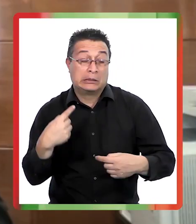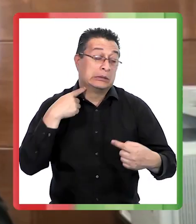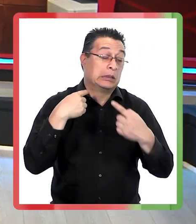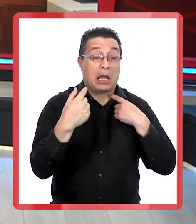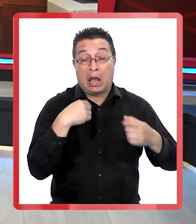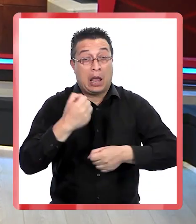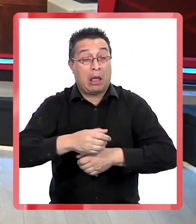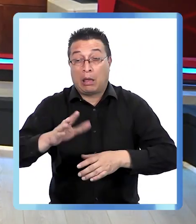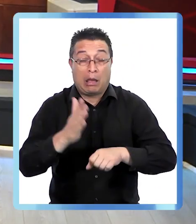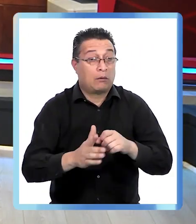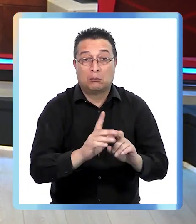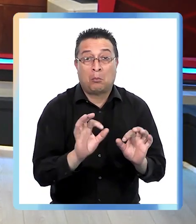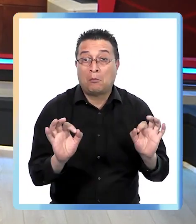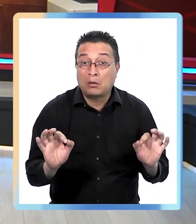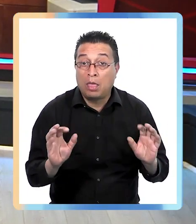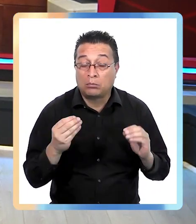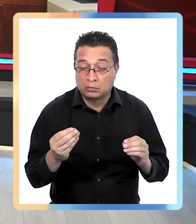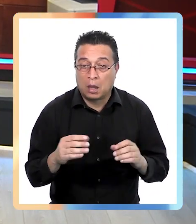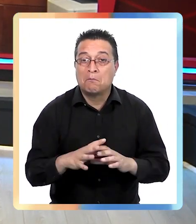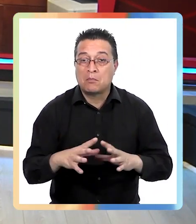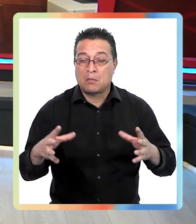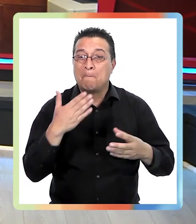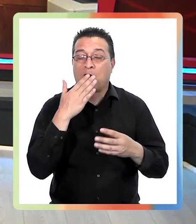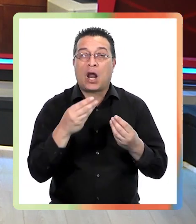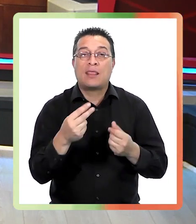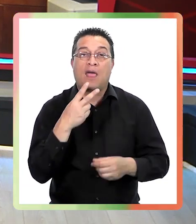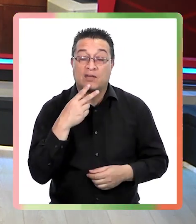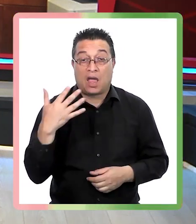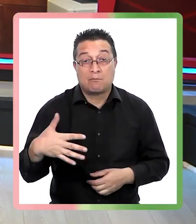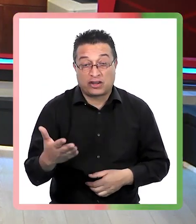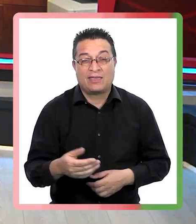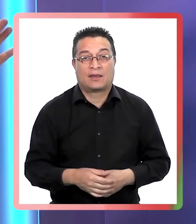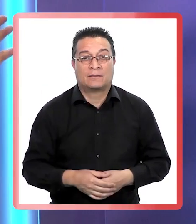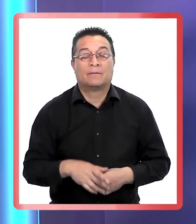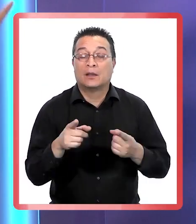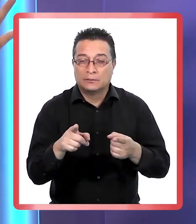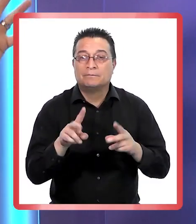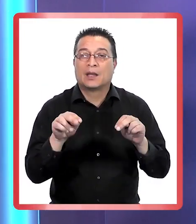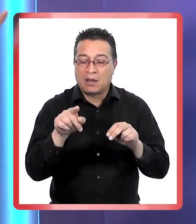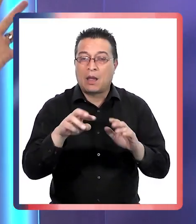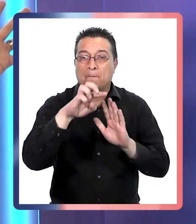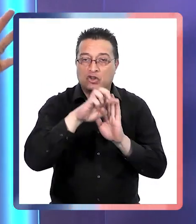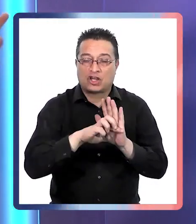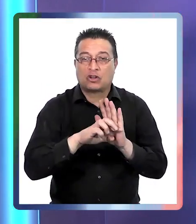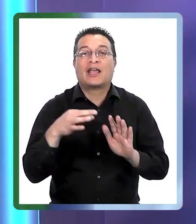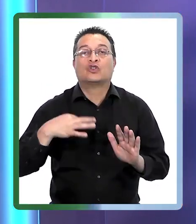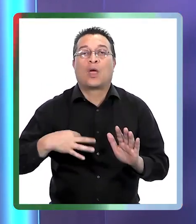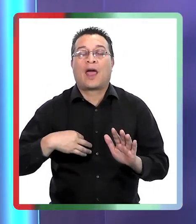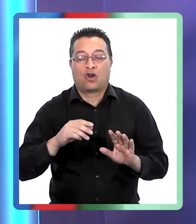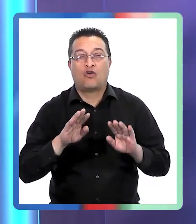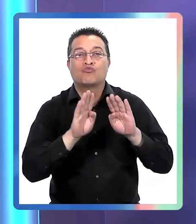ni en el empleo. Por el contrario, ha ido sumando en calidad de vida, que es lo más importante. A propósito de proyectos con respaldo